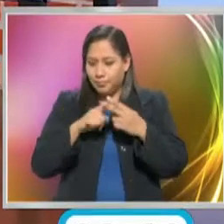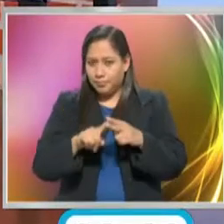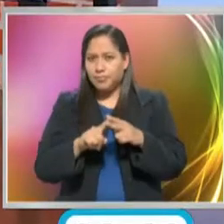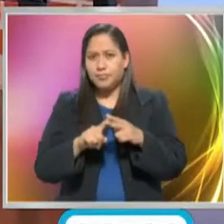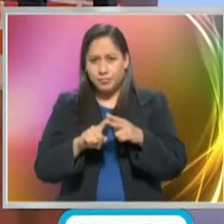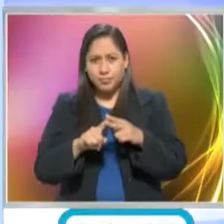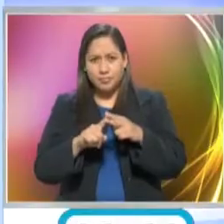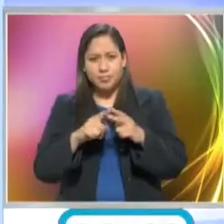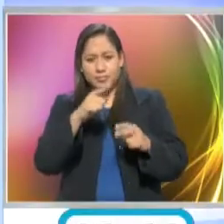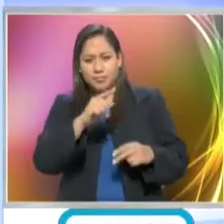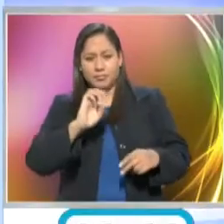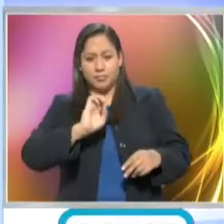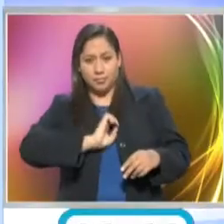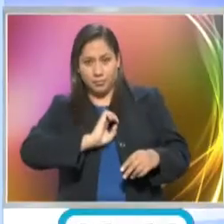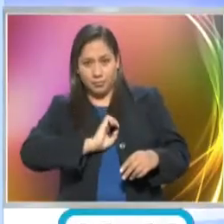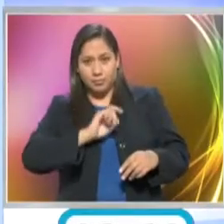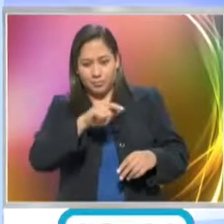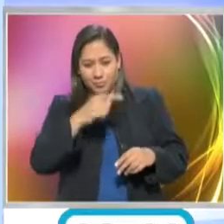Gaby, nos reuníamos